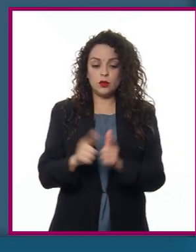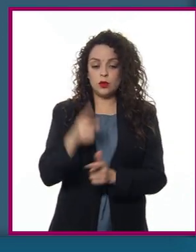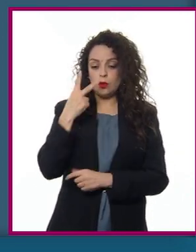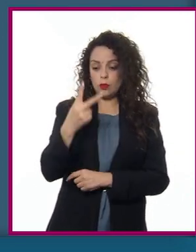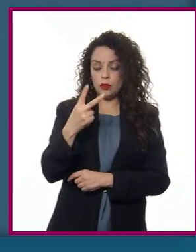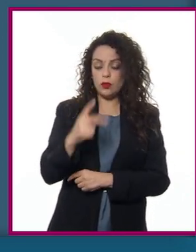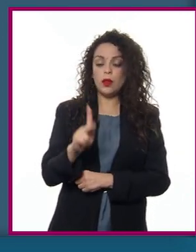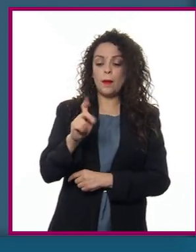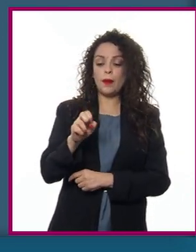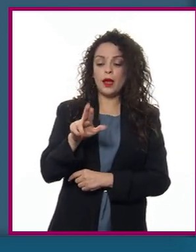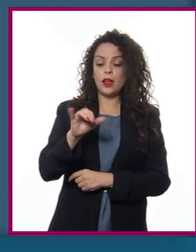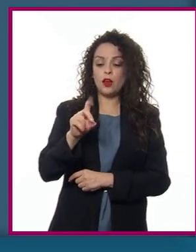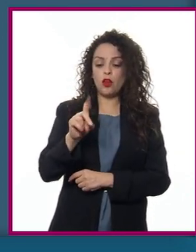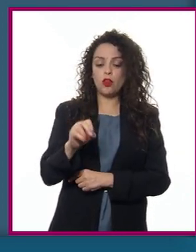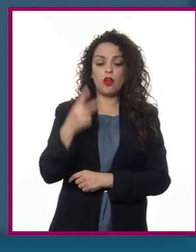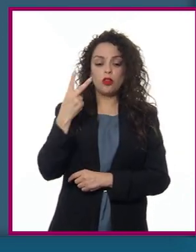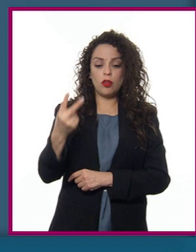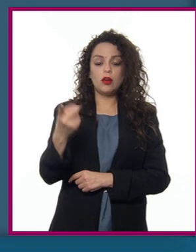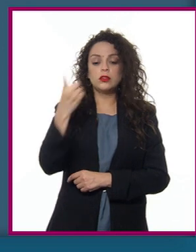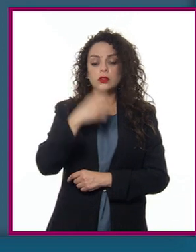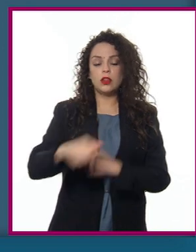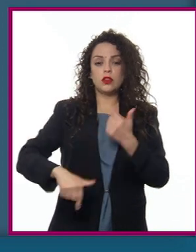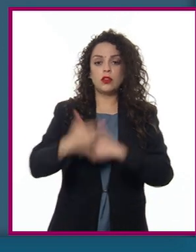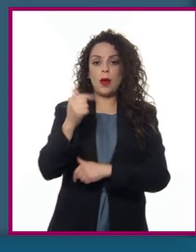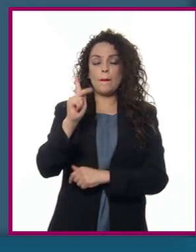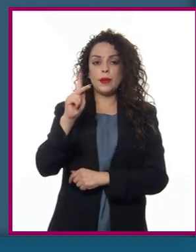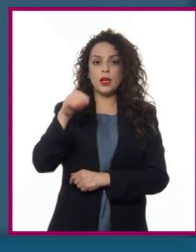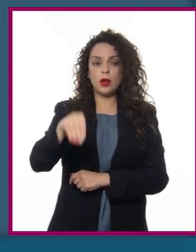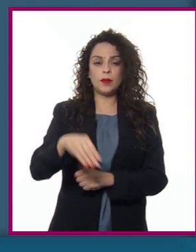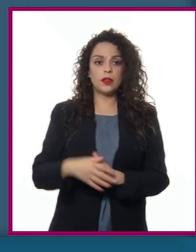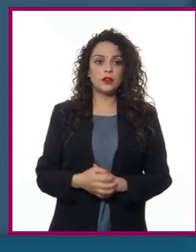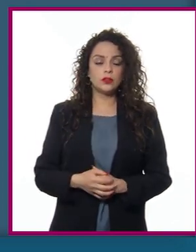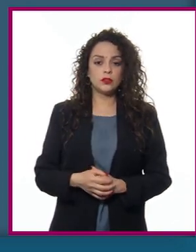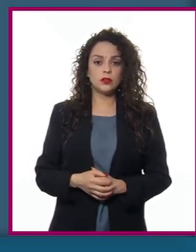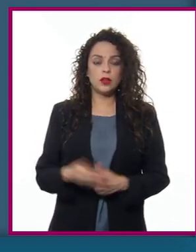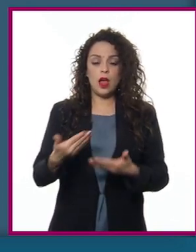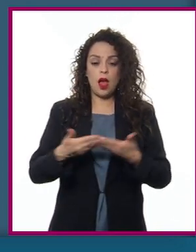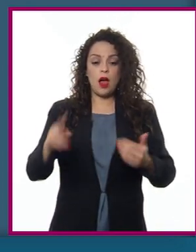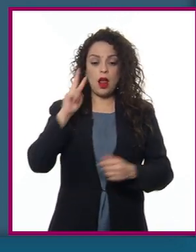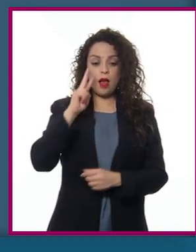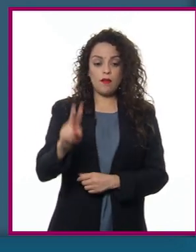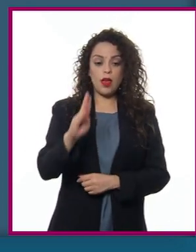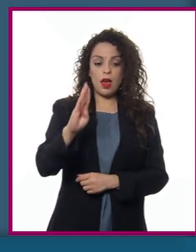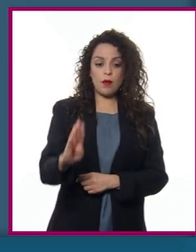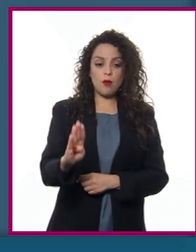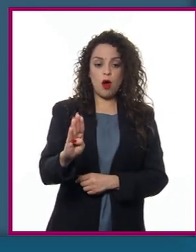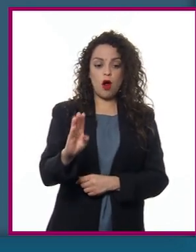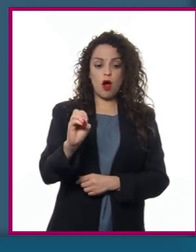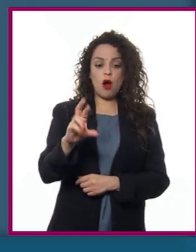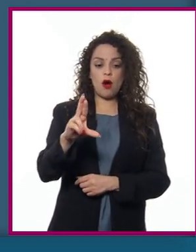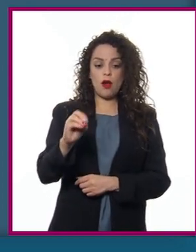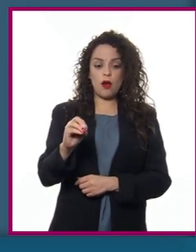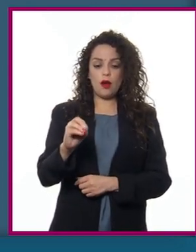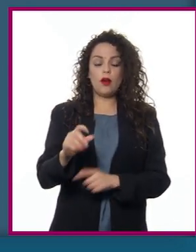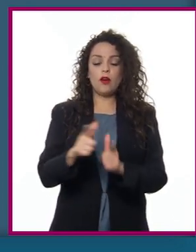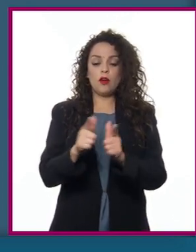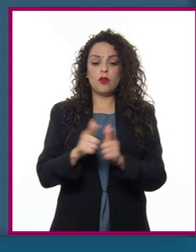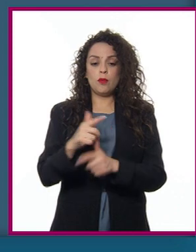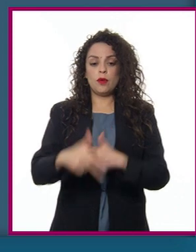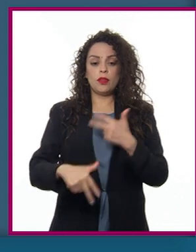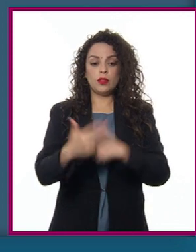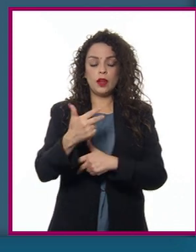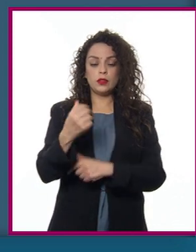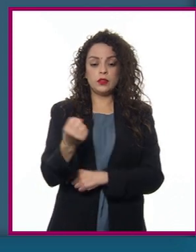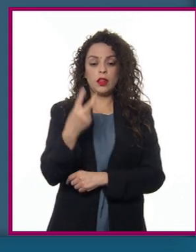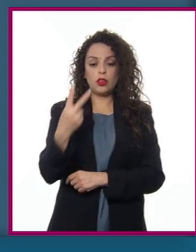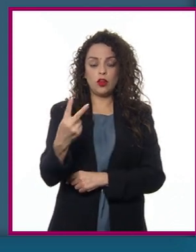radio de 112 picómetros. Ahora, veamos al boro en el grupo 13, periodo 2, y un